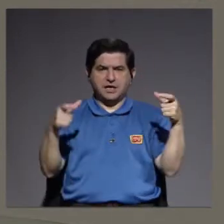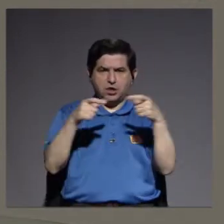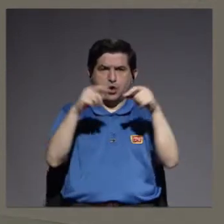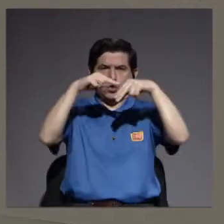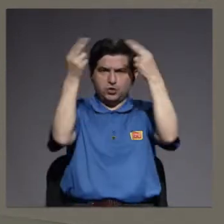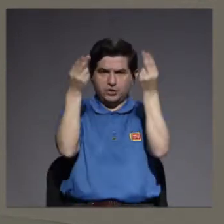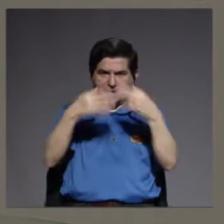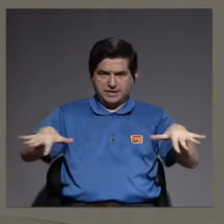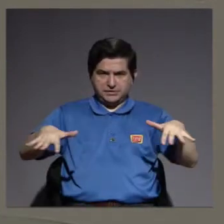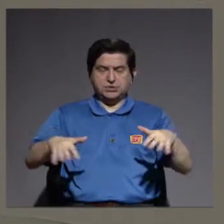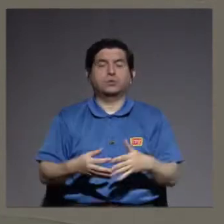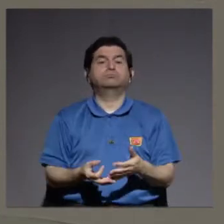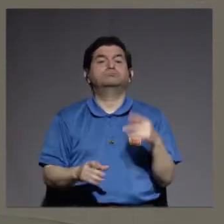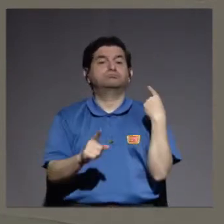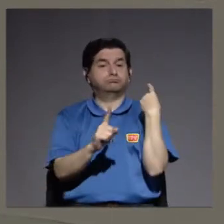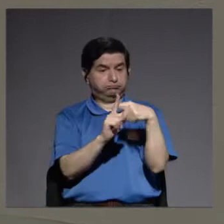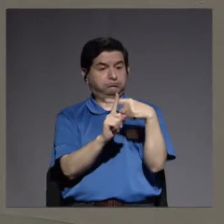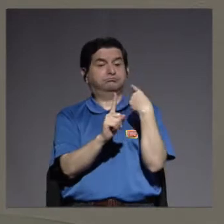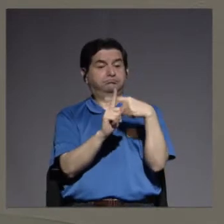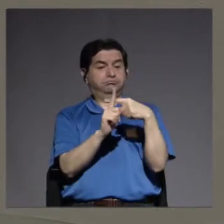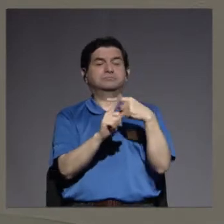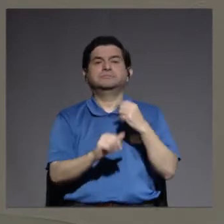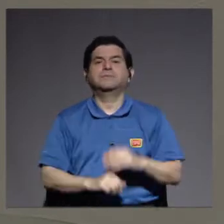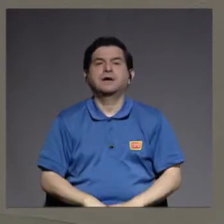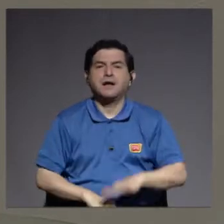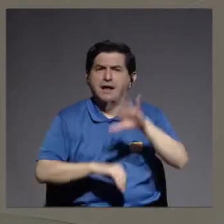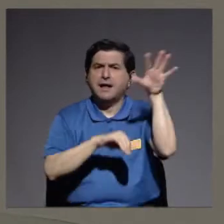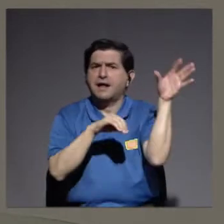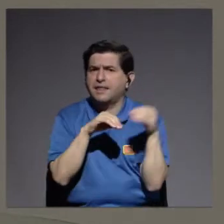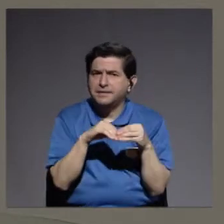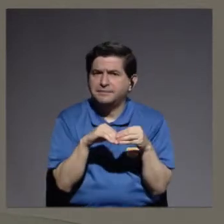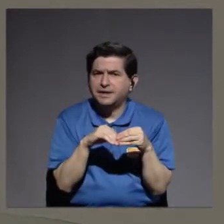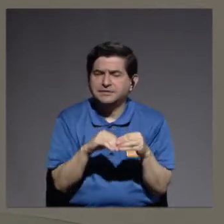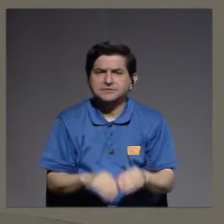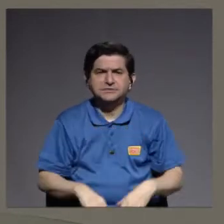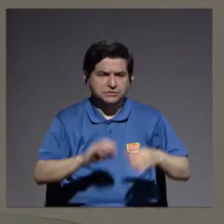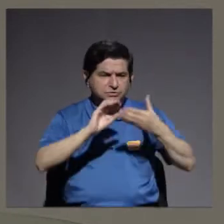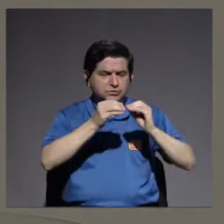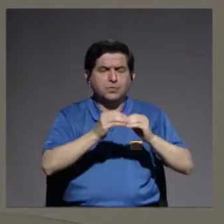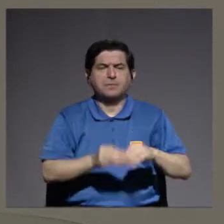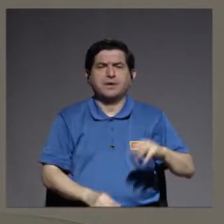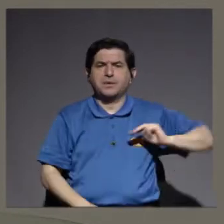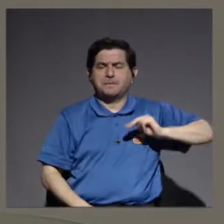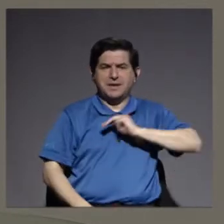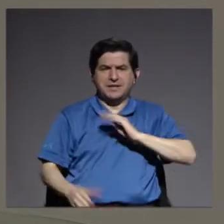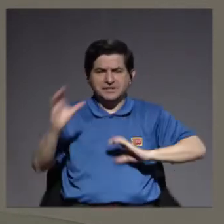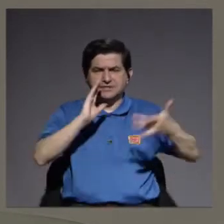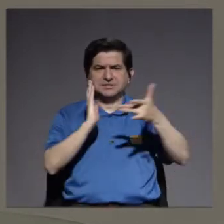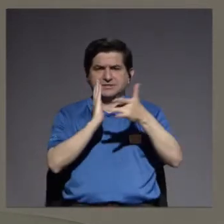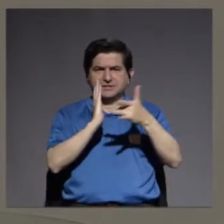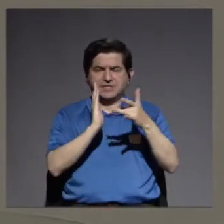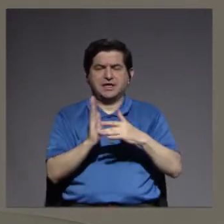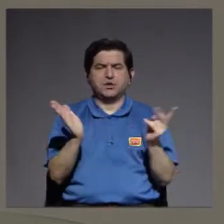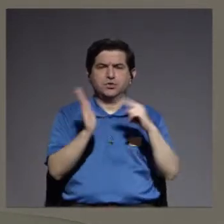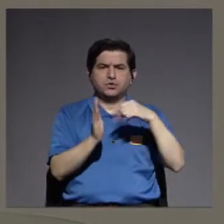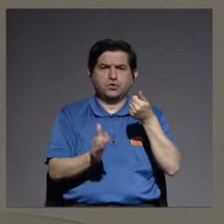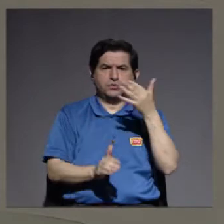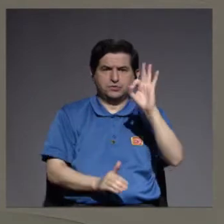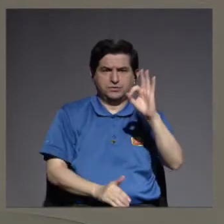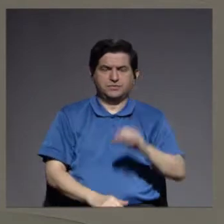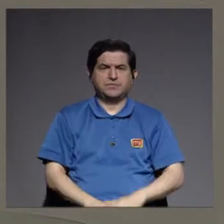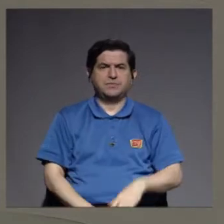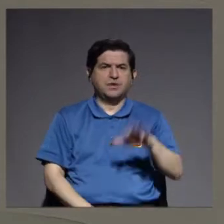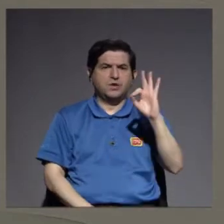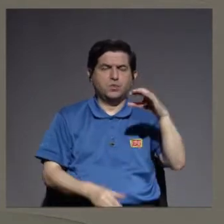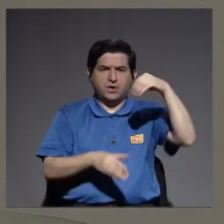conectados. Esto es algo muy positivo. Además, datos del MISID del 2019 señalan que 9